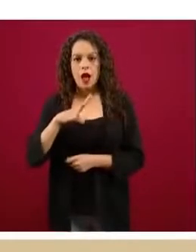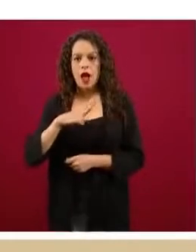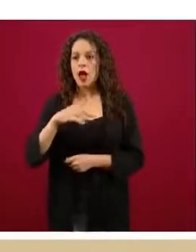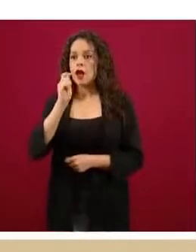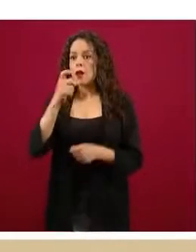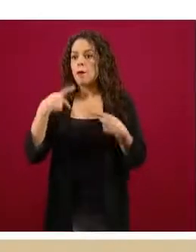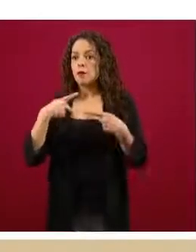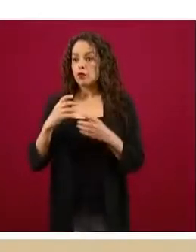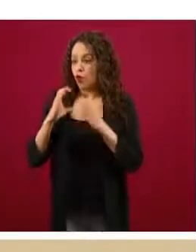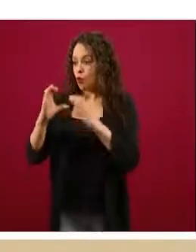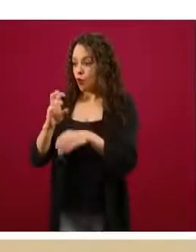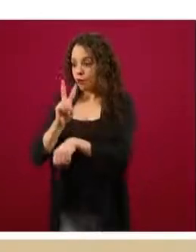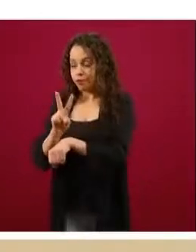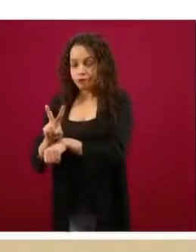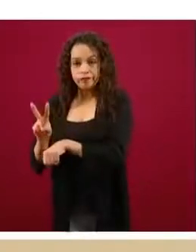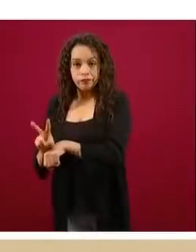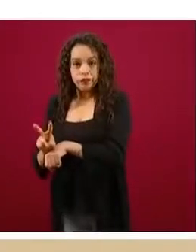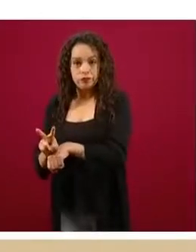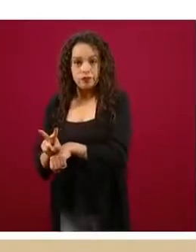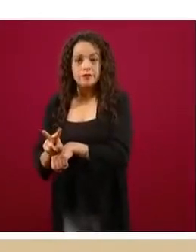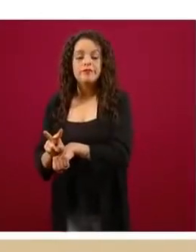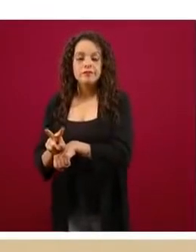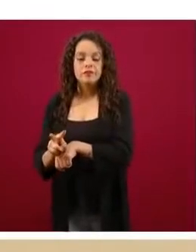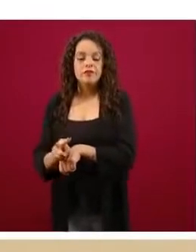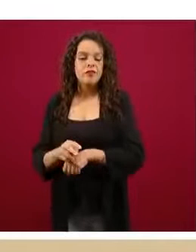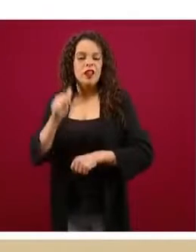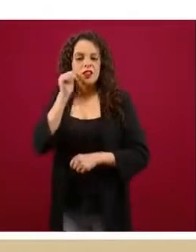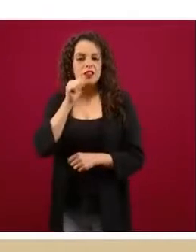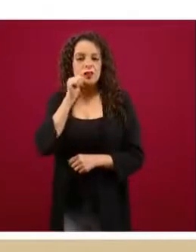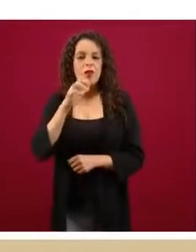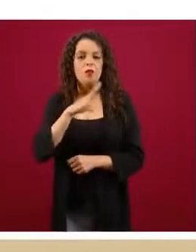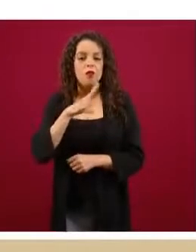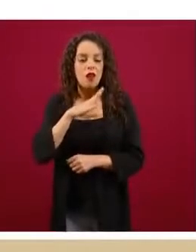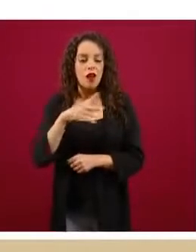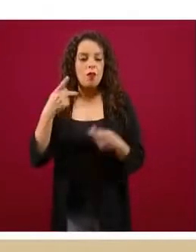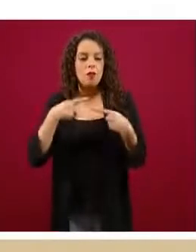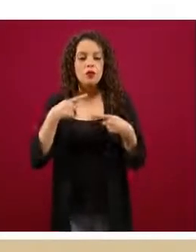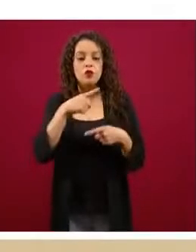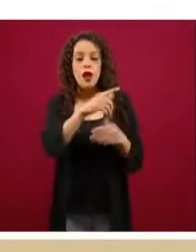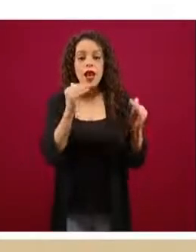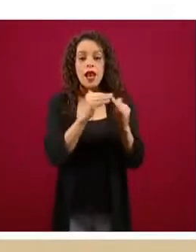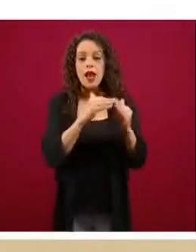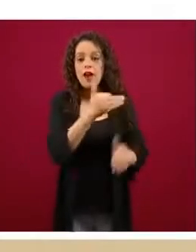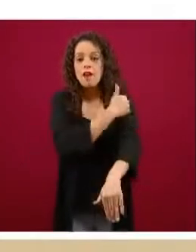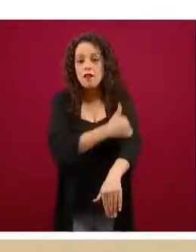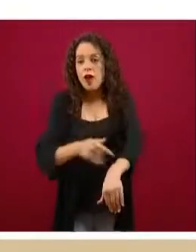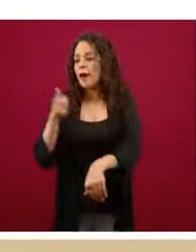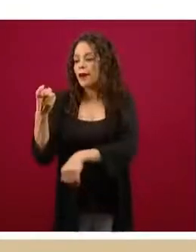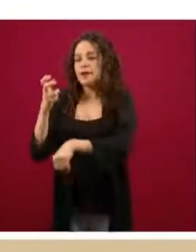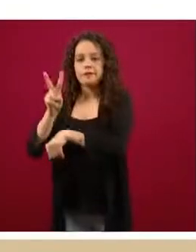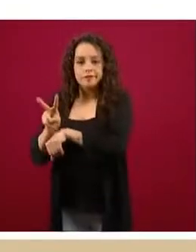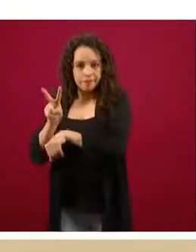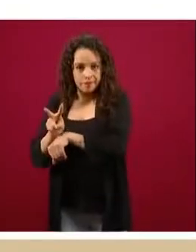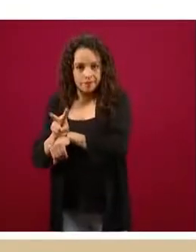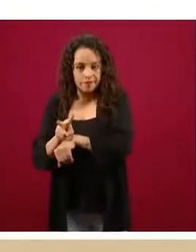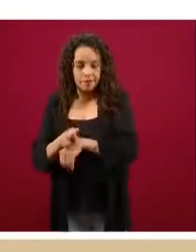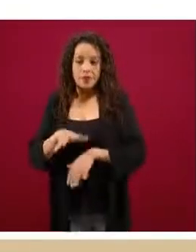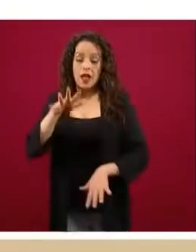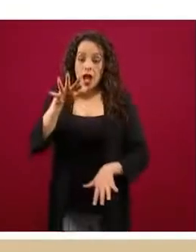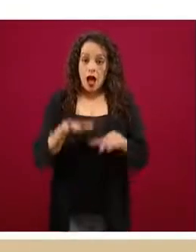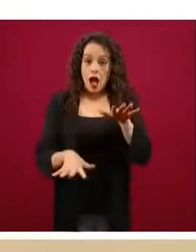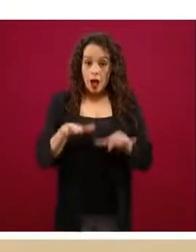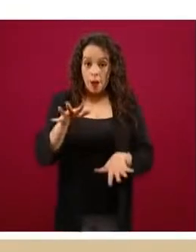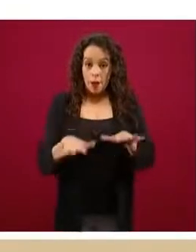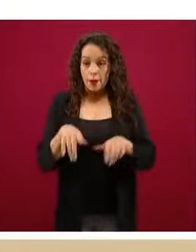ese cuidador muchas veces está dentro de casa. Y no solamente está ahora el cuidado del adulto mayor, que a veces esta persona que tenía